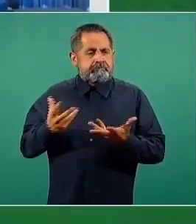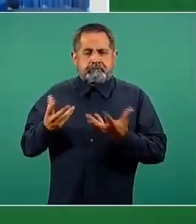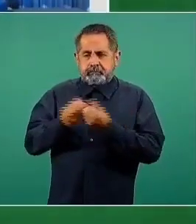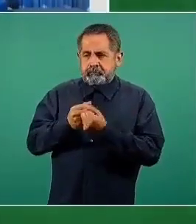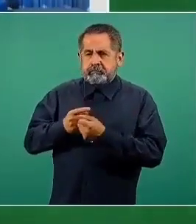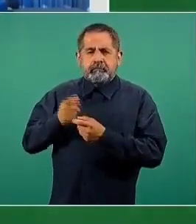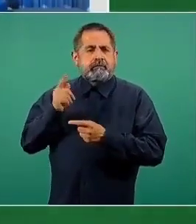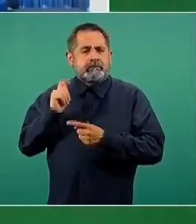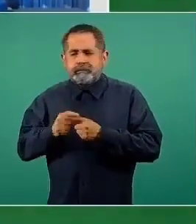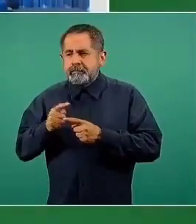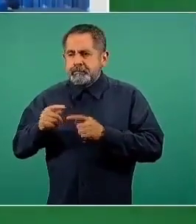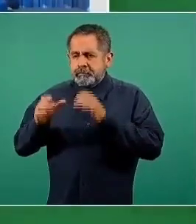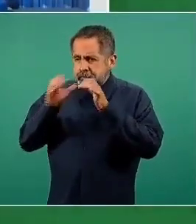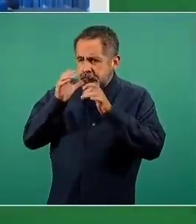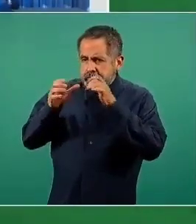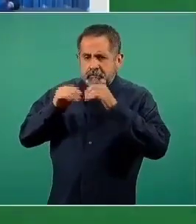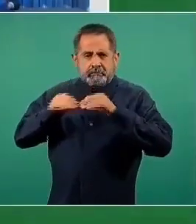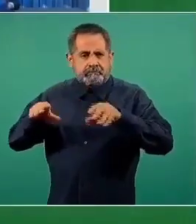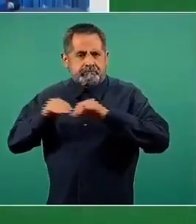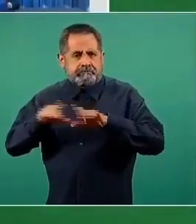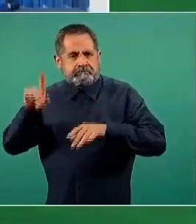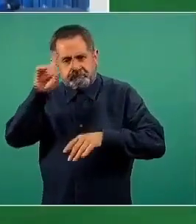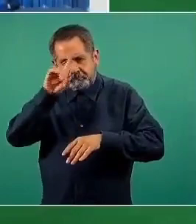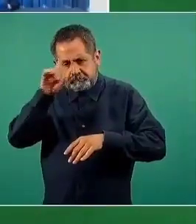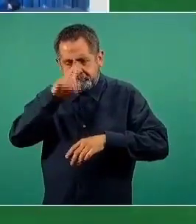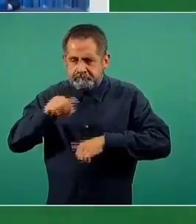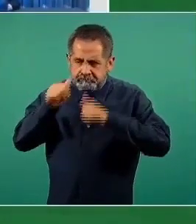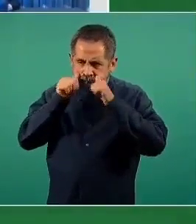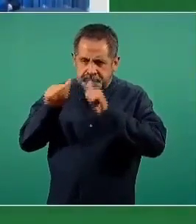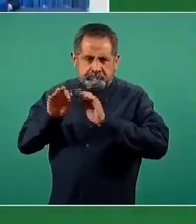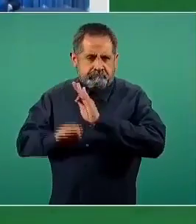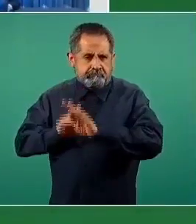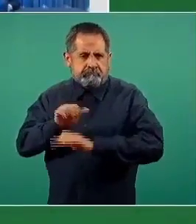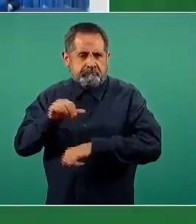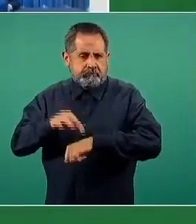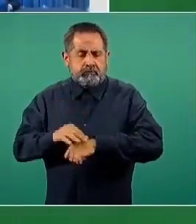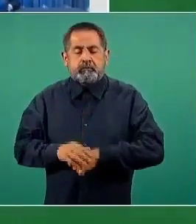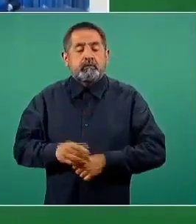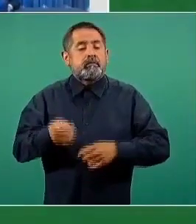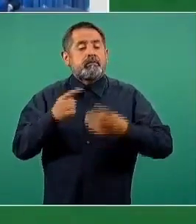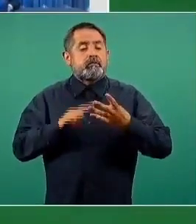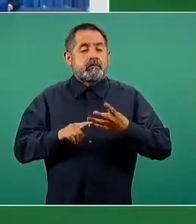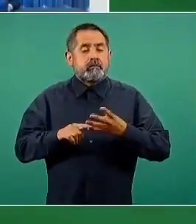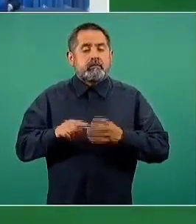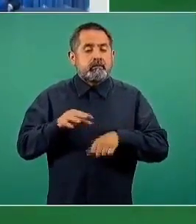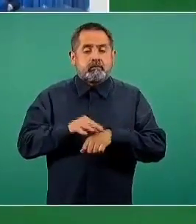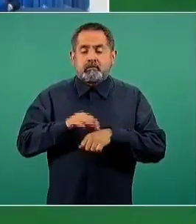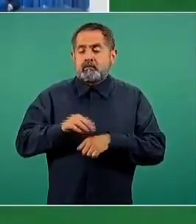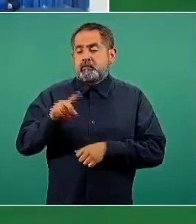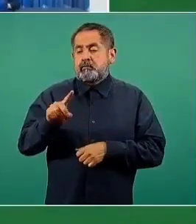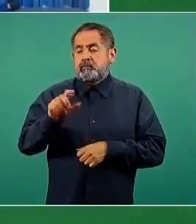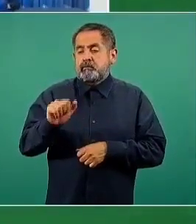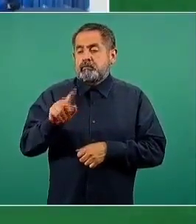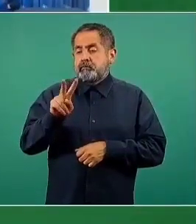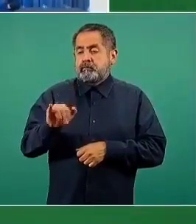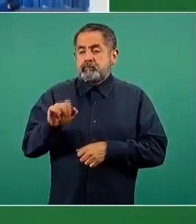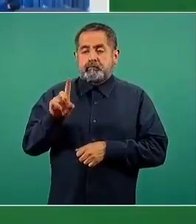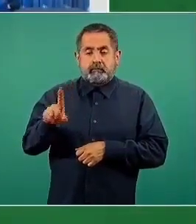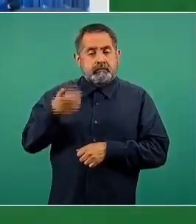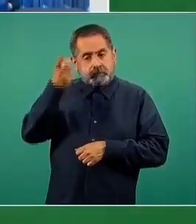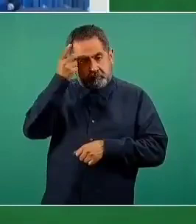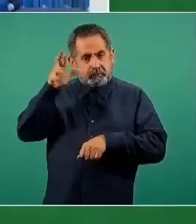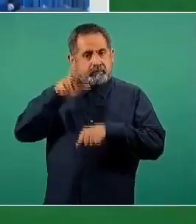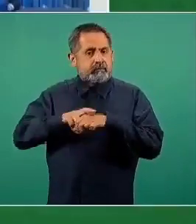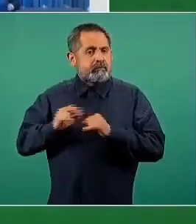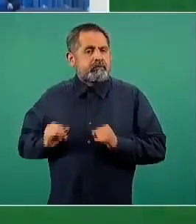de comunicación y también de atención médica. Posteriormente, el doctor David Kersenovich, quien es el director del